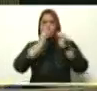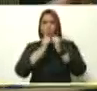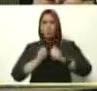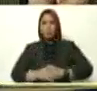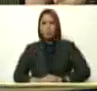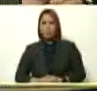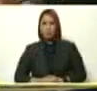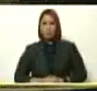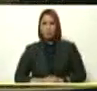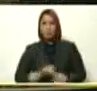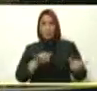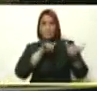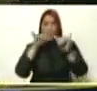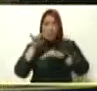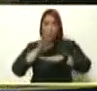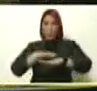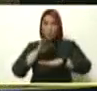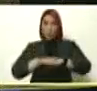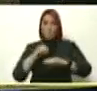Y lo mismo en Mérida.